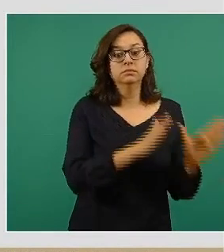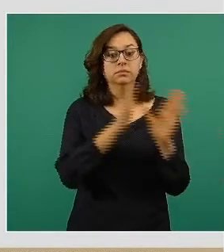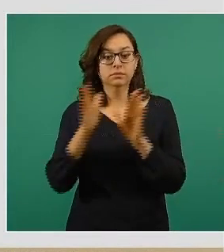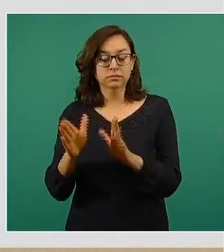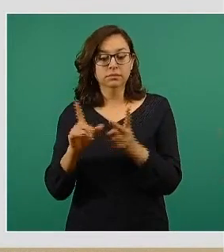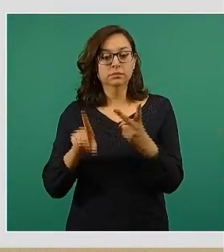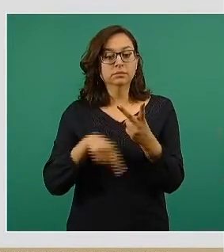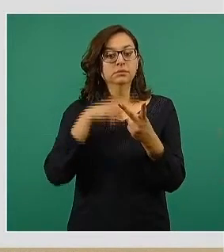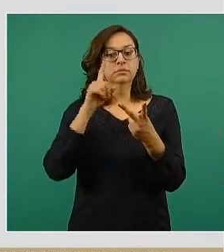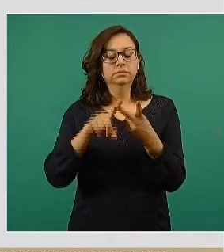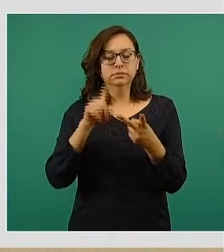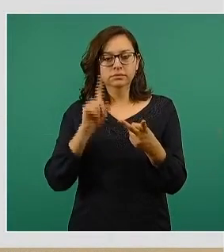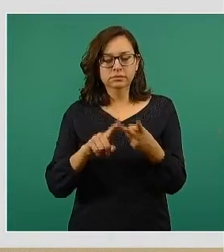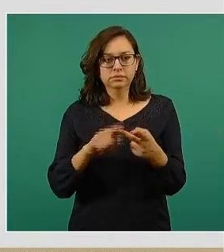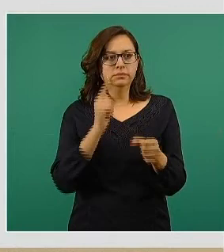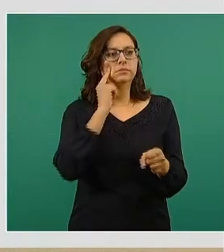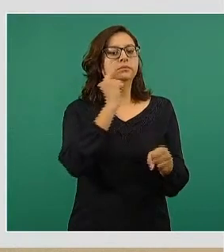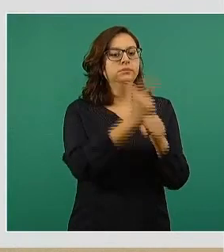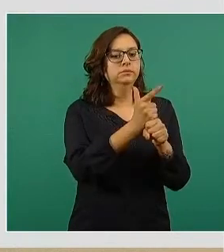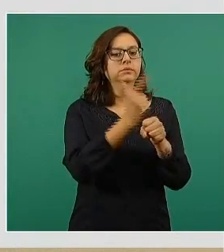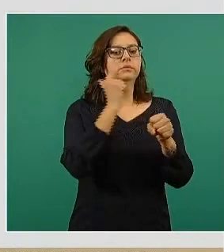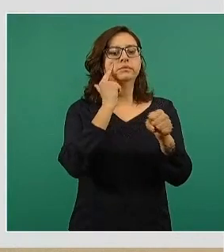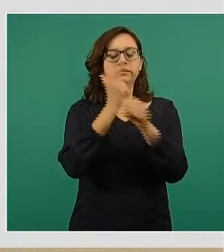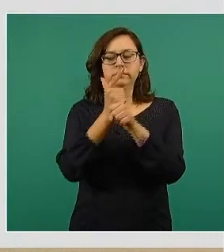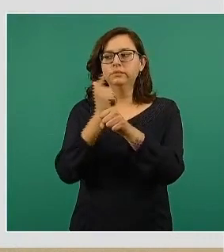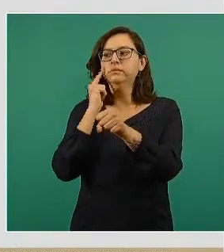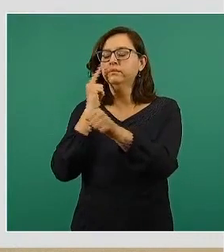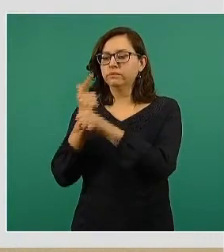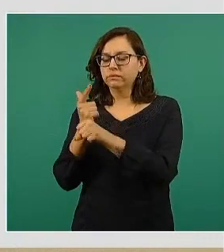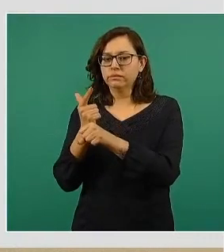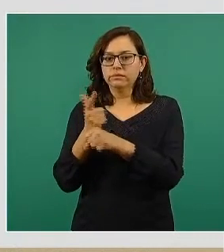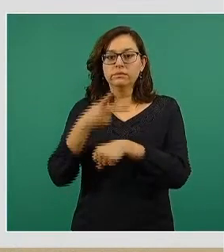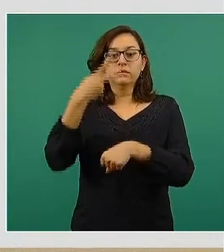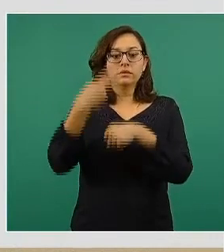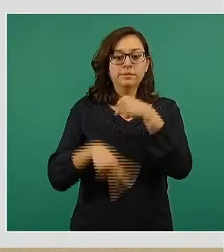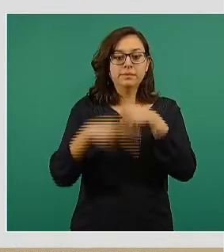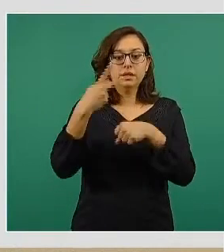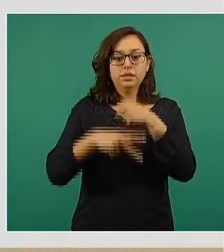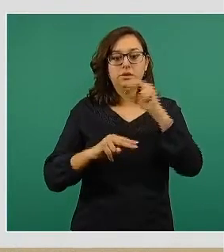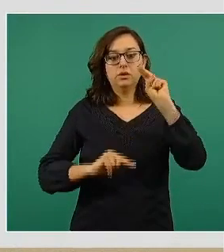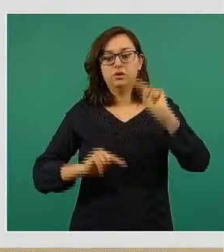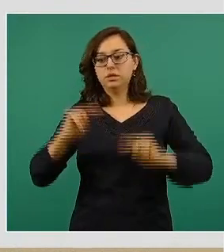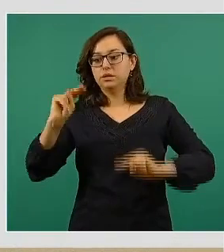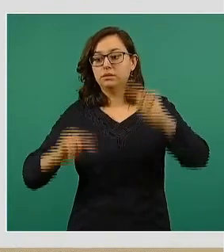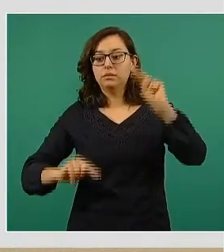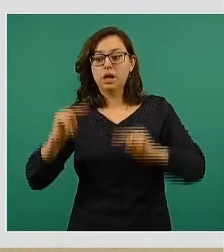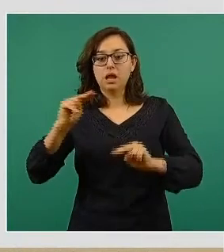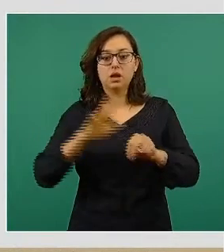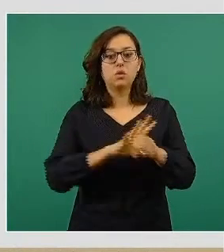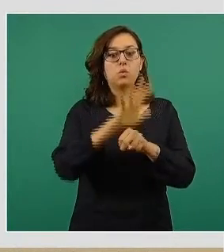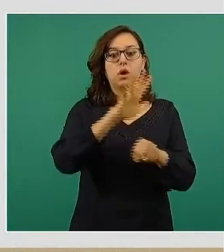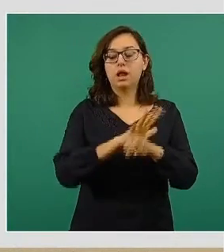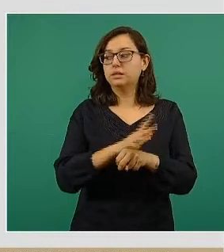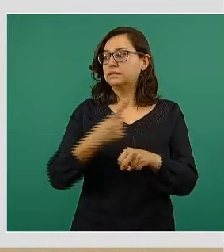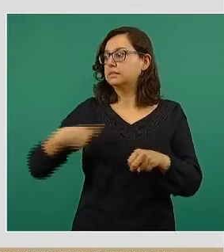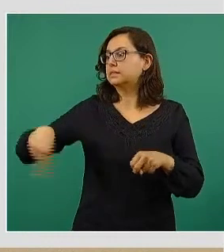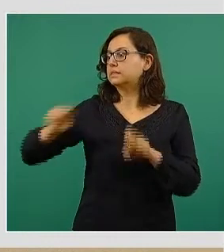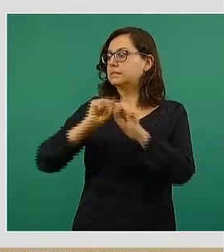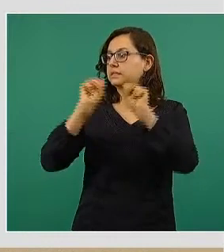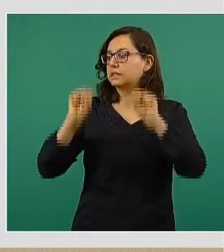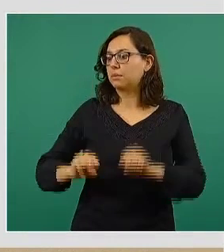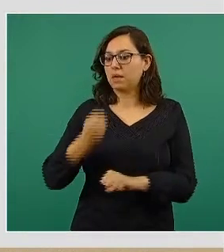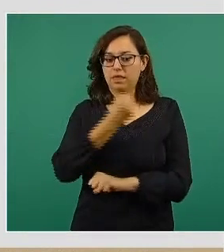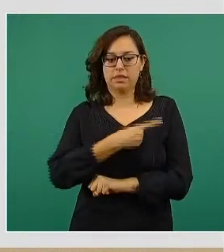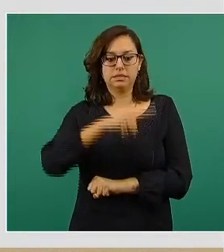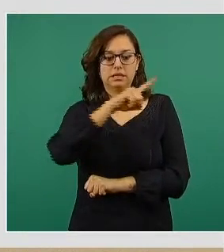2 llevar a cabo diagnósticos y entonces saber en qué nivel de base nos encontrábamos como Sistema Nacional de Salud y por lo